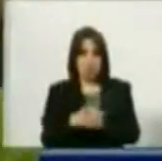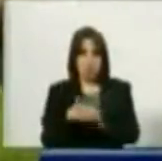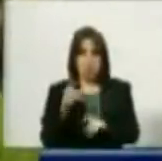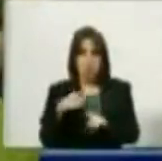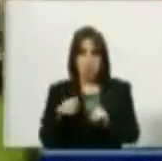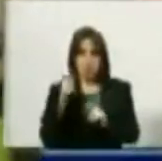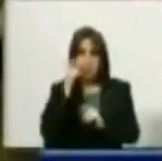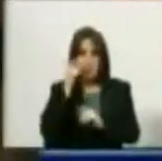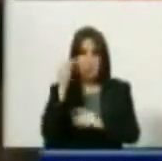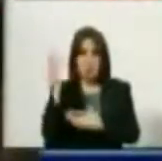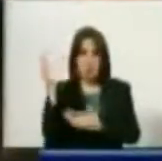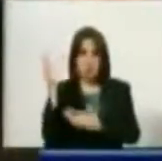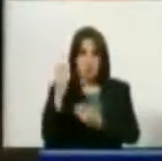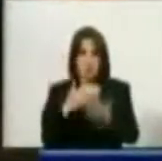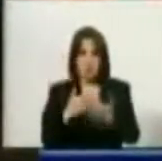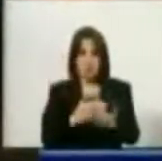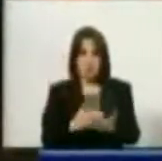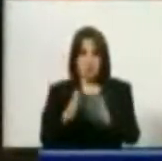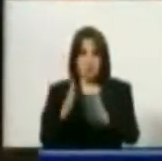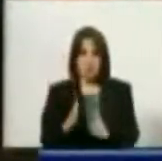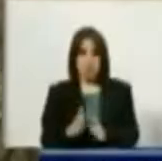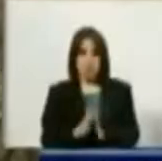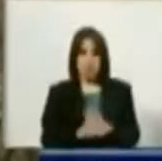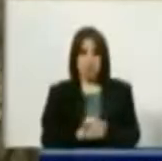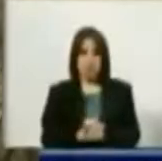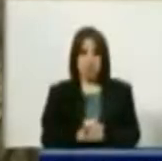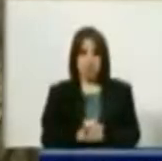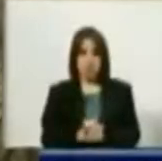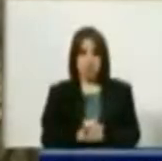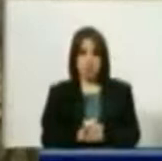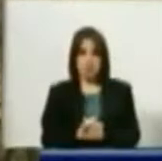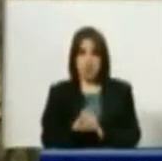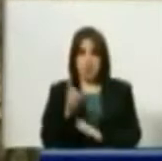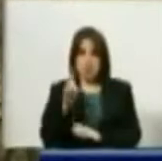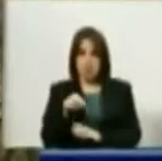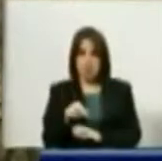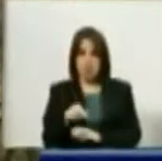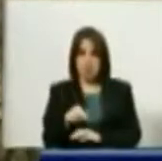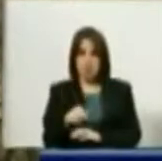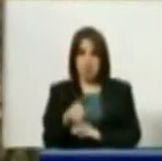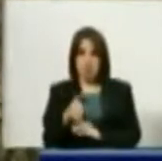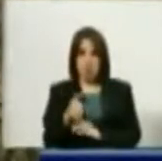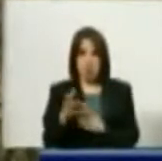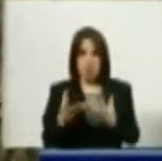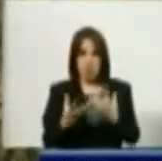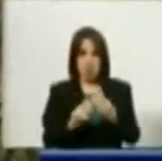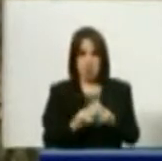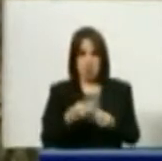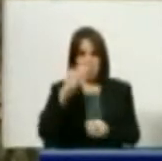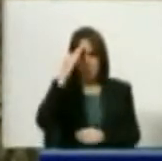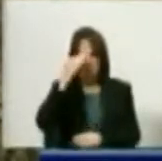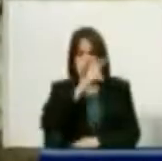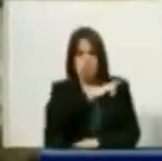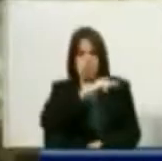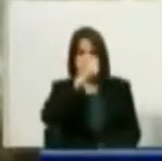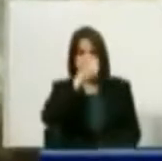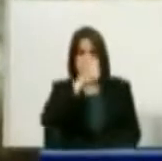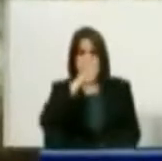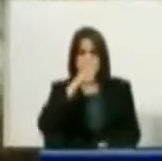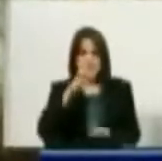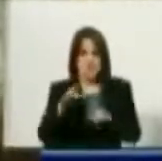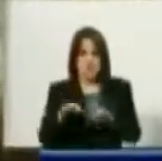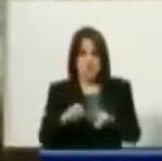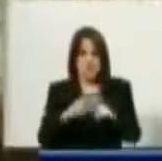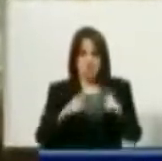graterol sector estudiante Constituyente Está también el coronel José Manuel Suárez secretario general de gobierno